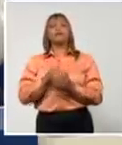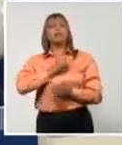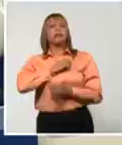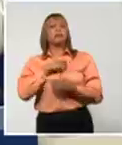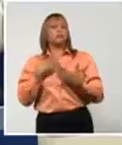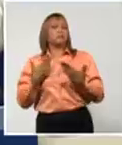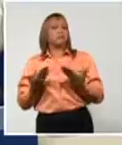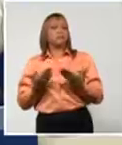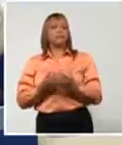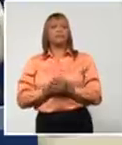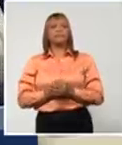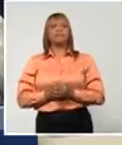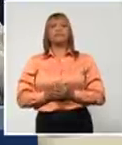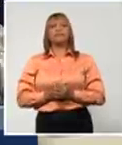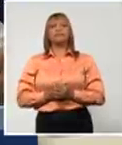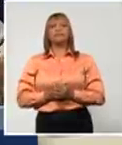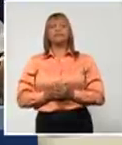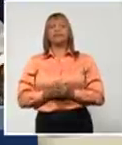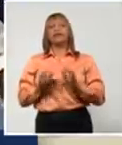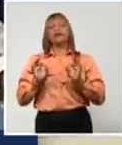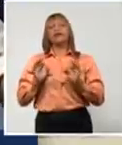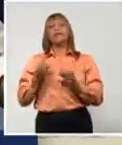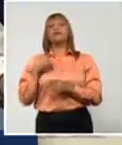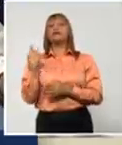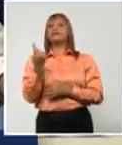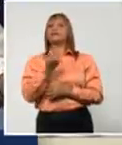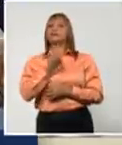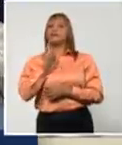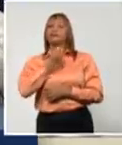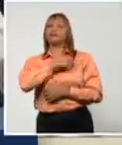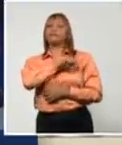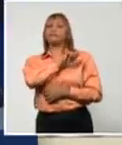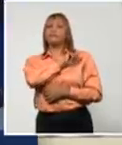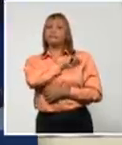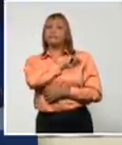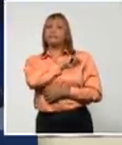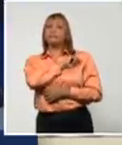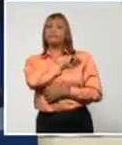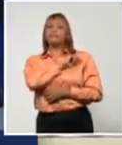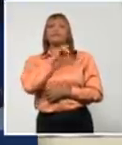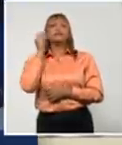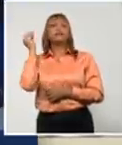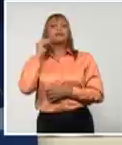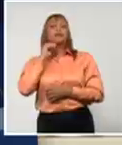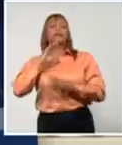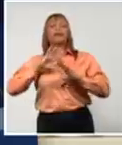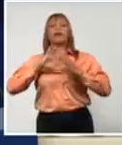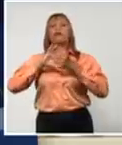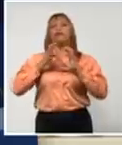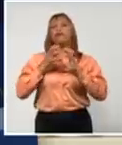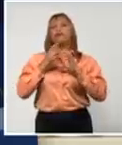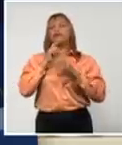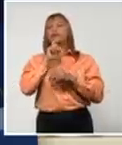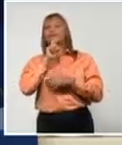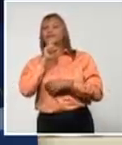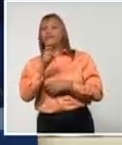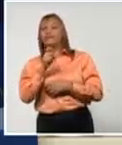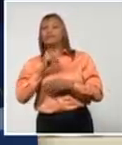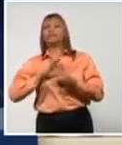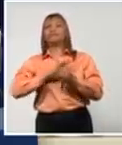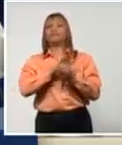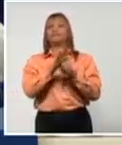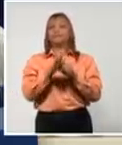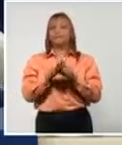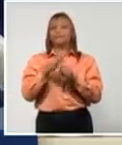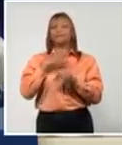esto es que realmente nuestra población esté impuesta de la complejidad que tiene